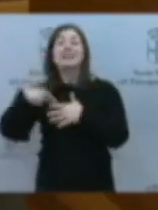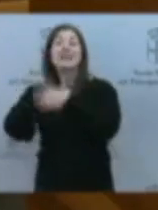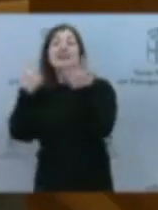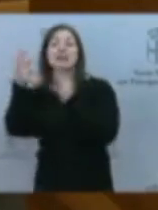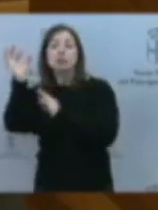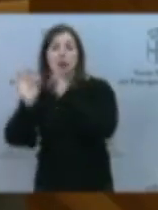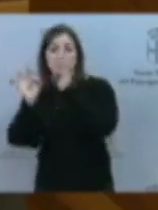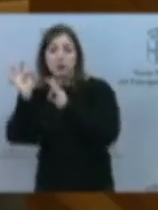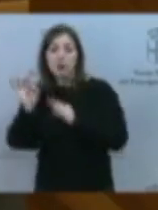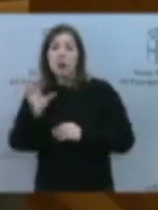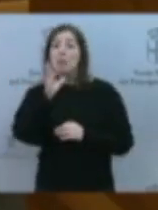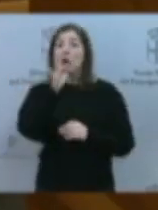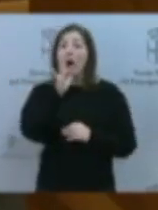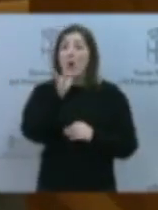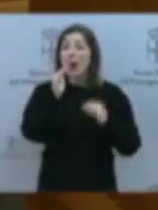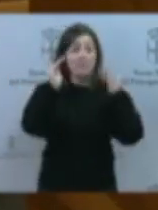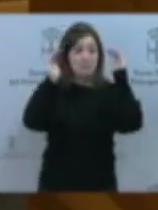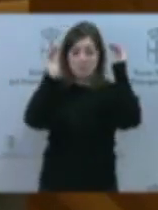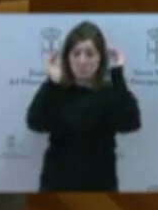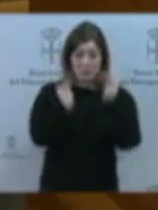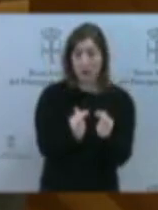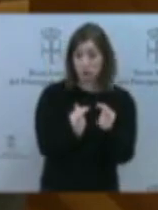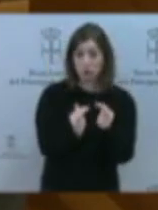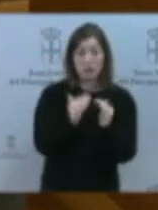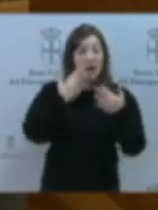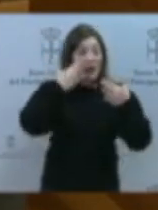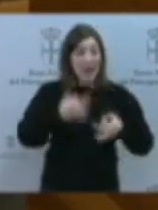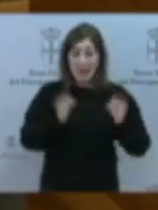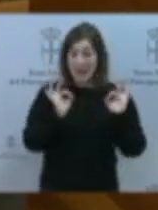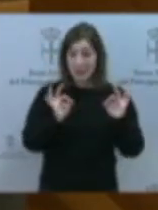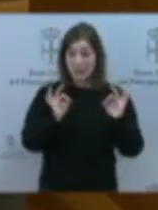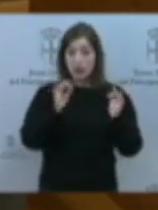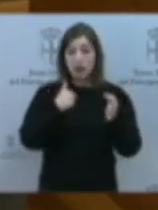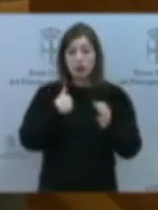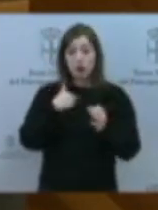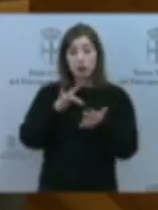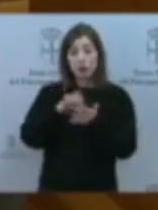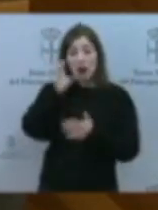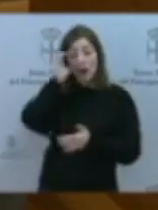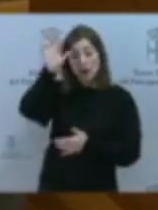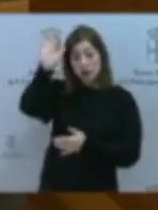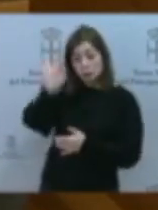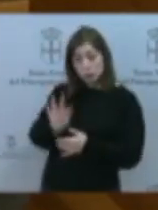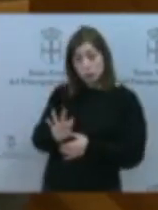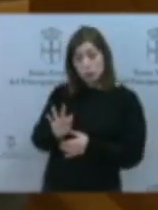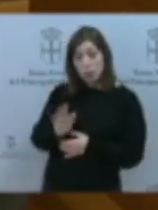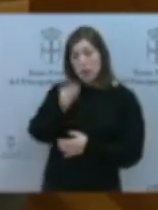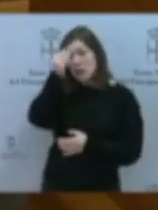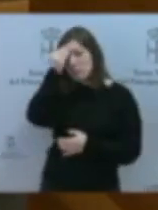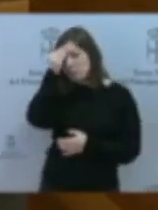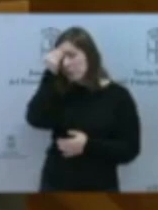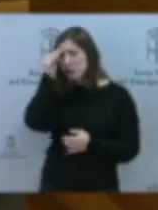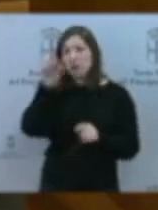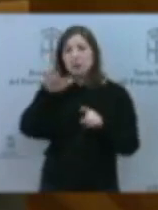esta es la realidad. Yo cuando le escucho me da la sensación que le pasa como con Amazon. Cito a Amazon porque usted lo citó, si no lo hubiera